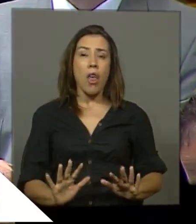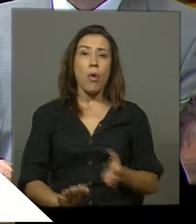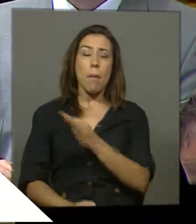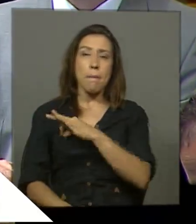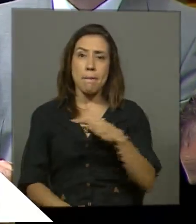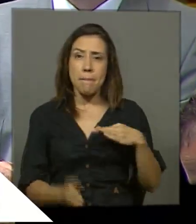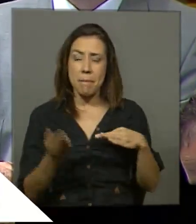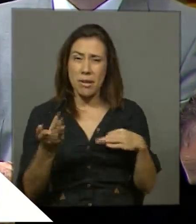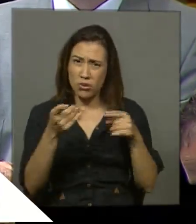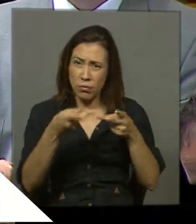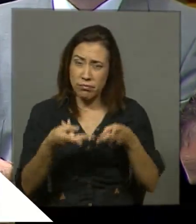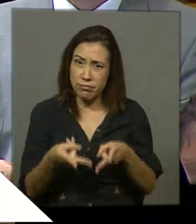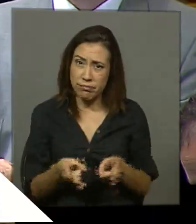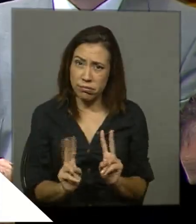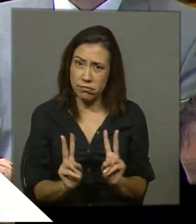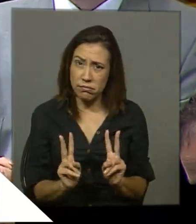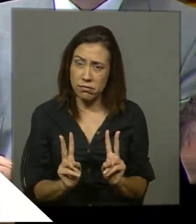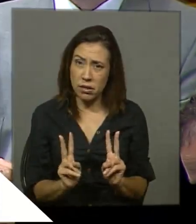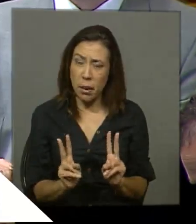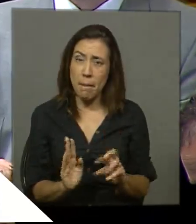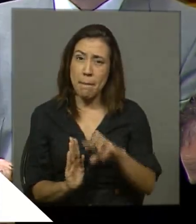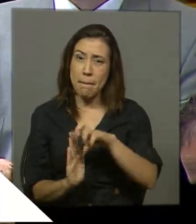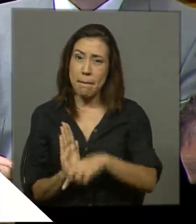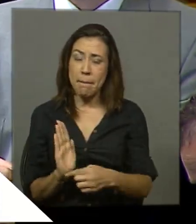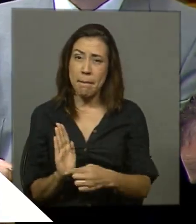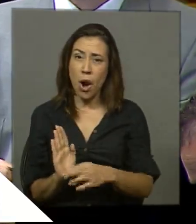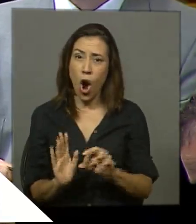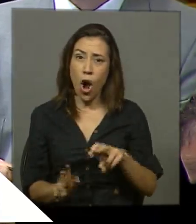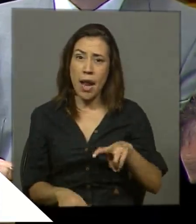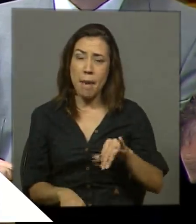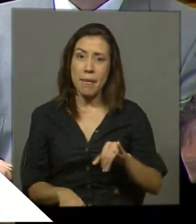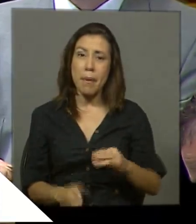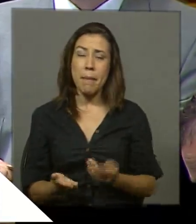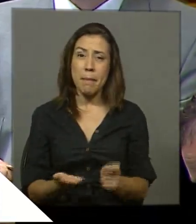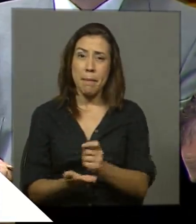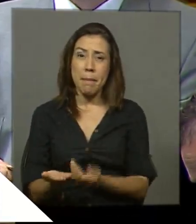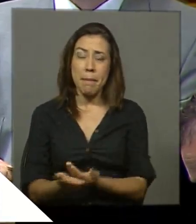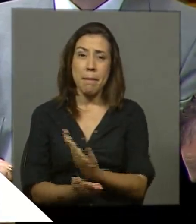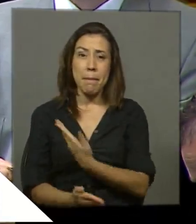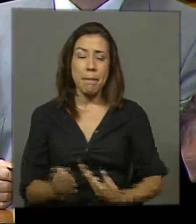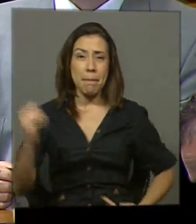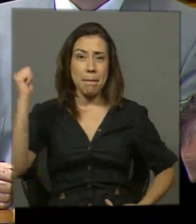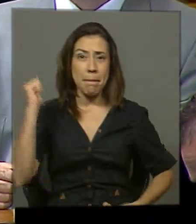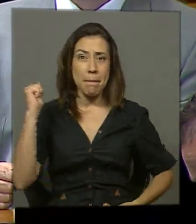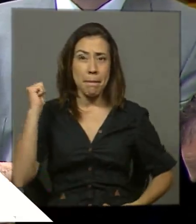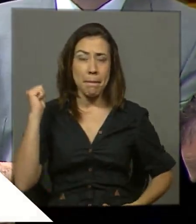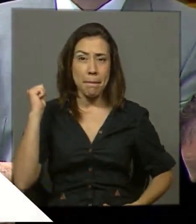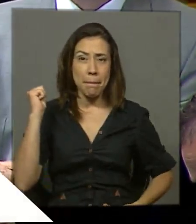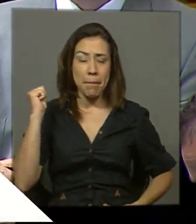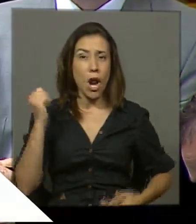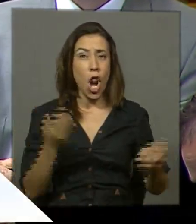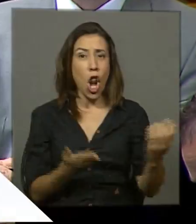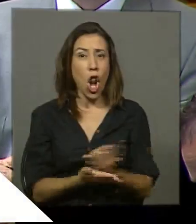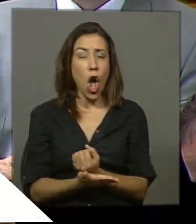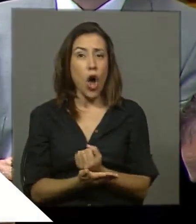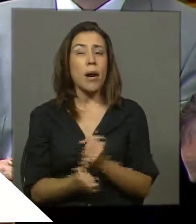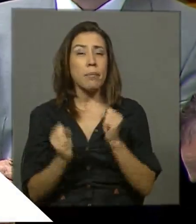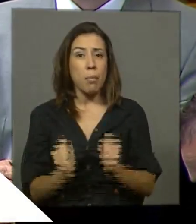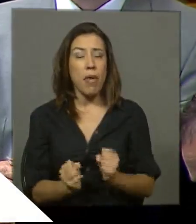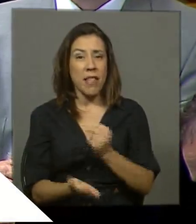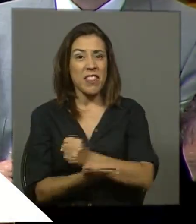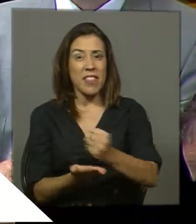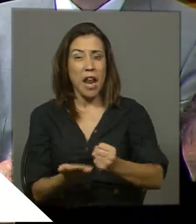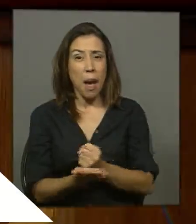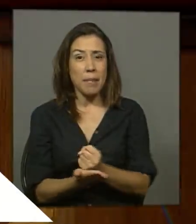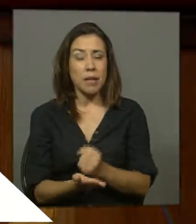ministro dispuesto a que el proyecto de la onemi presentado por el presidente Sebastián Piñera logre tener una tramitación